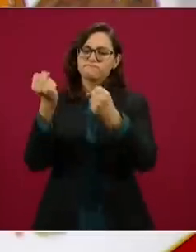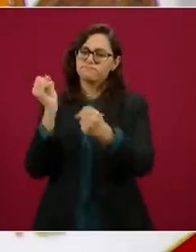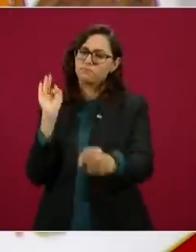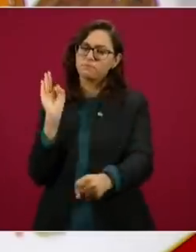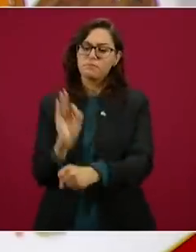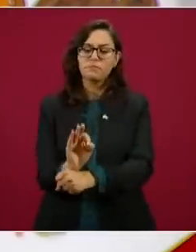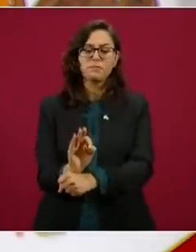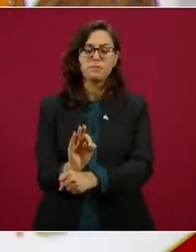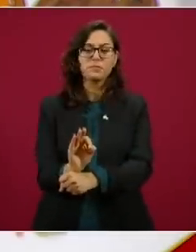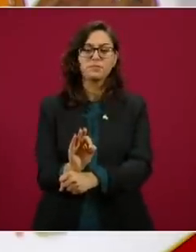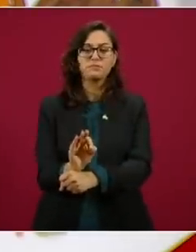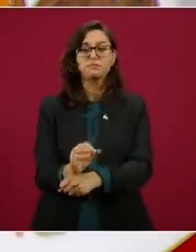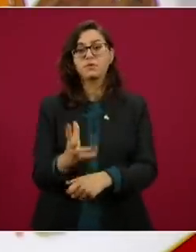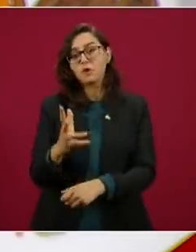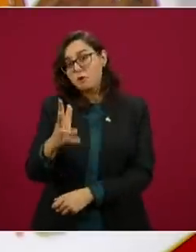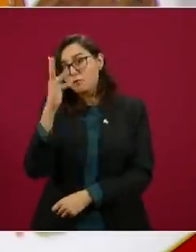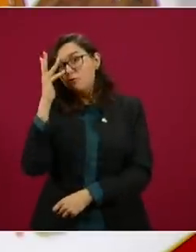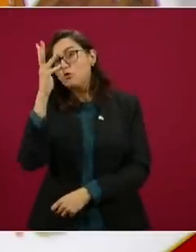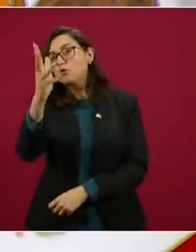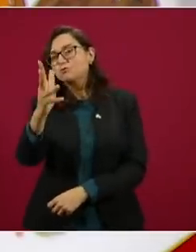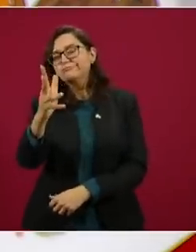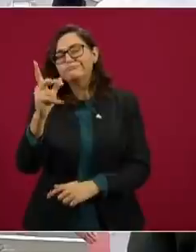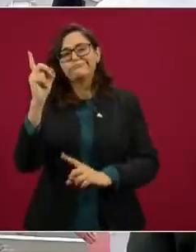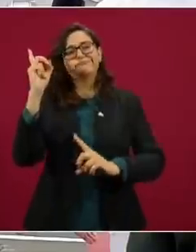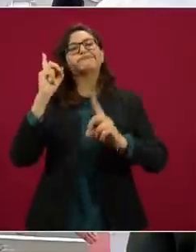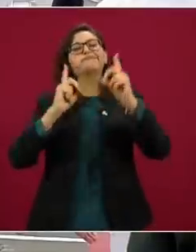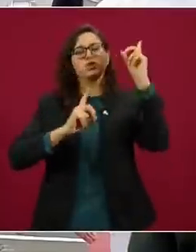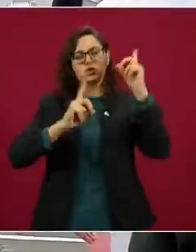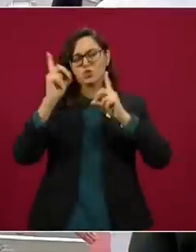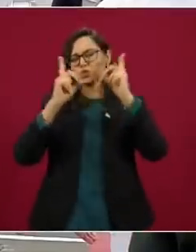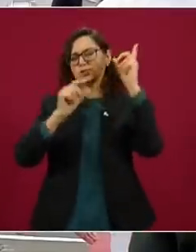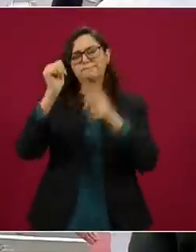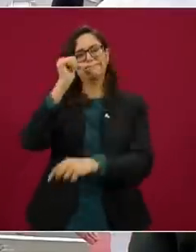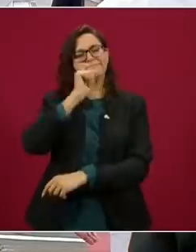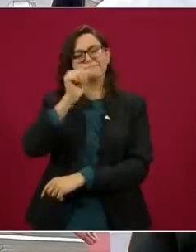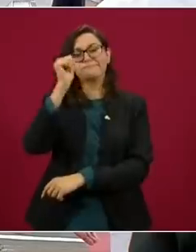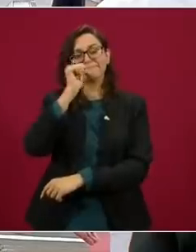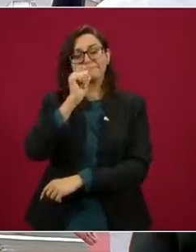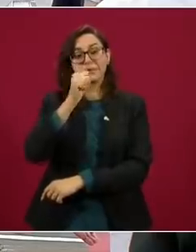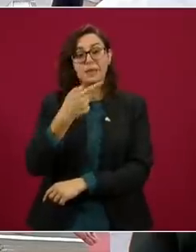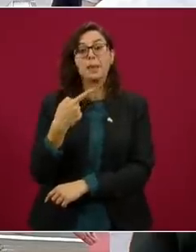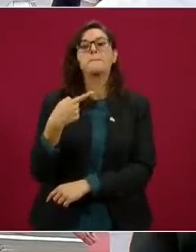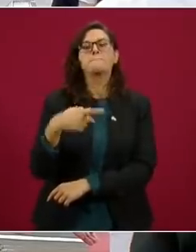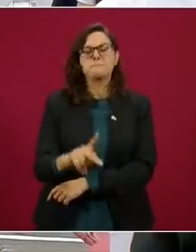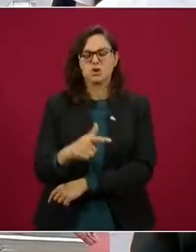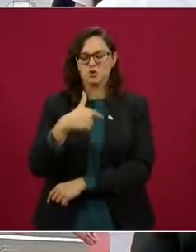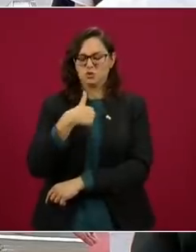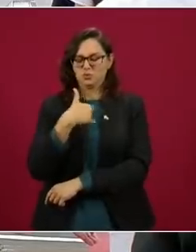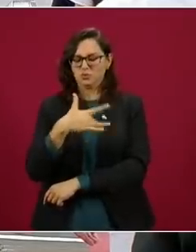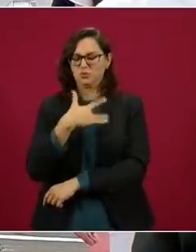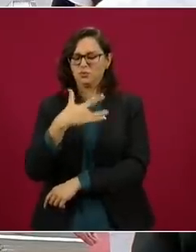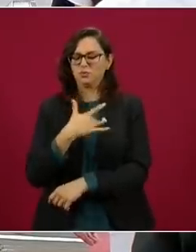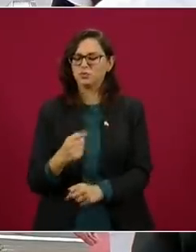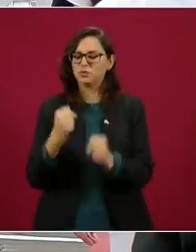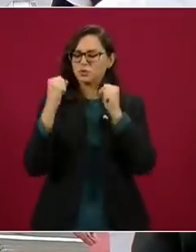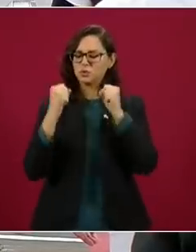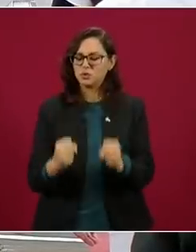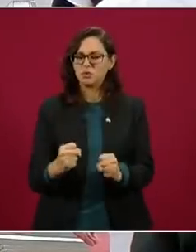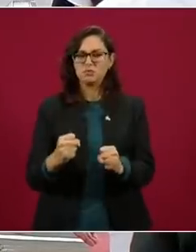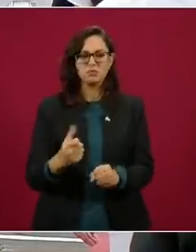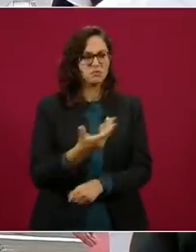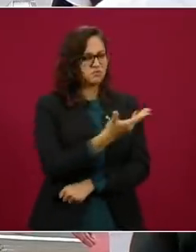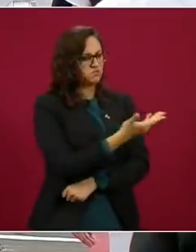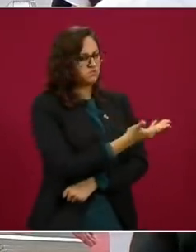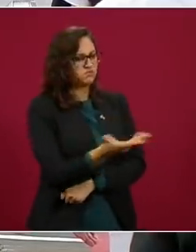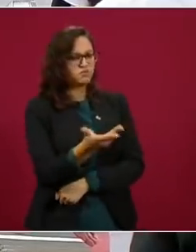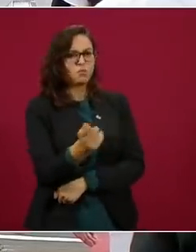futuro es siempre incierto pero estoy convencida de que si este futuro está en las manos de